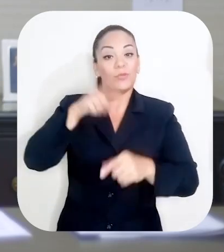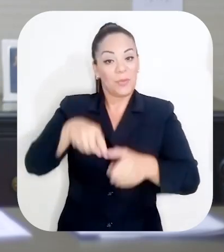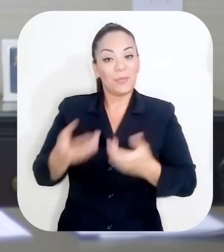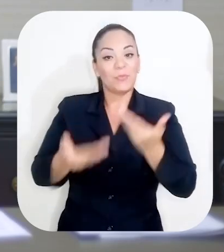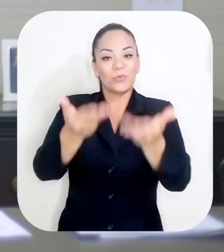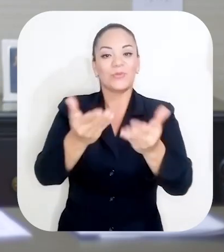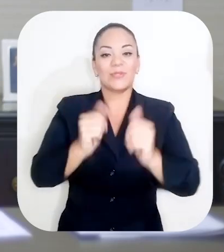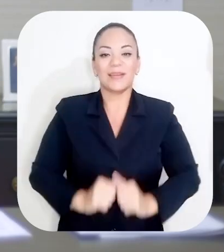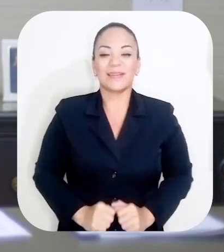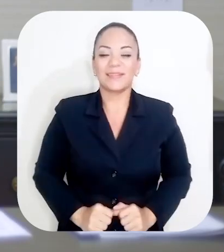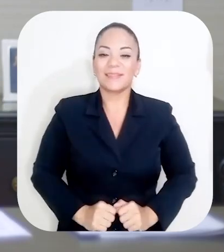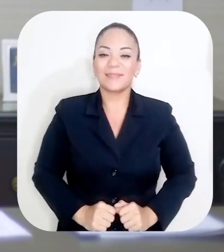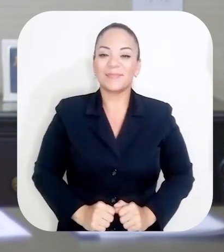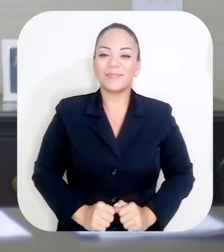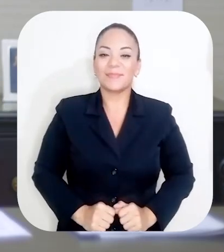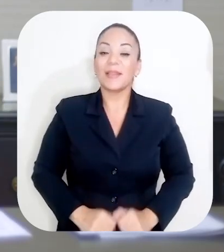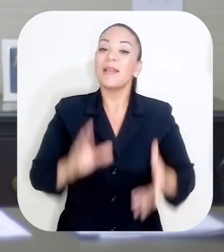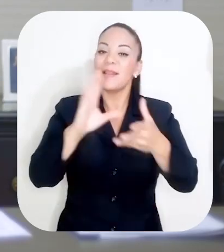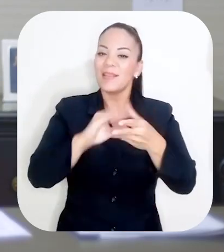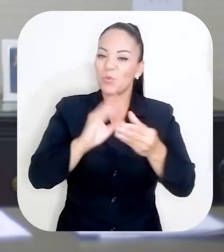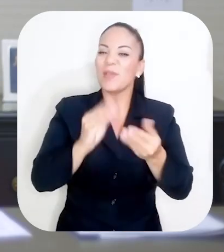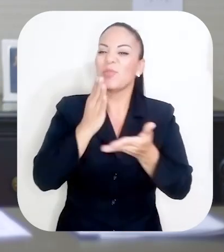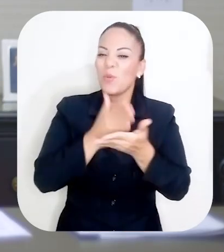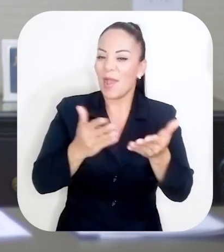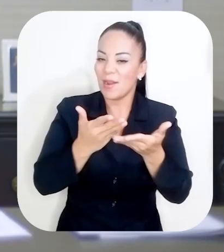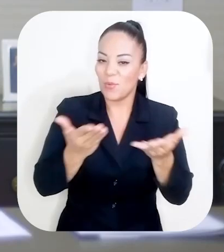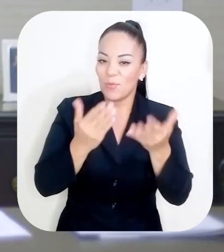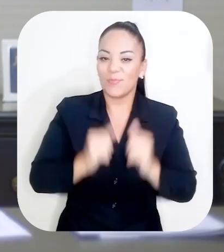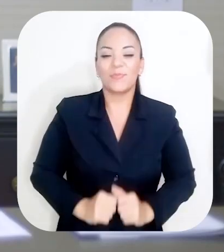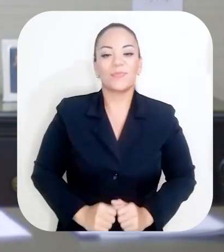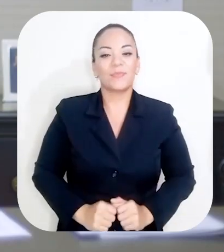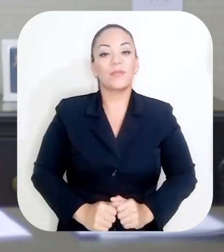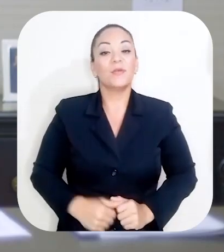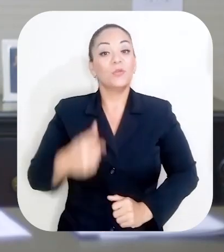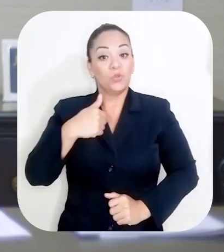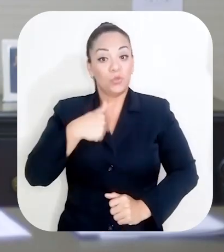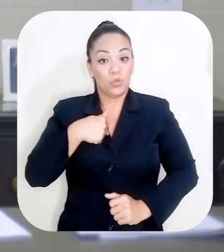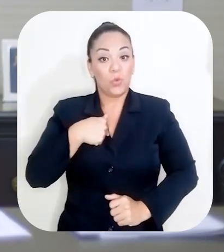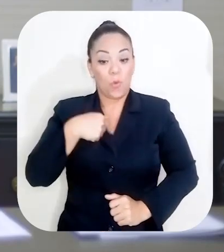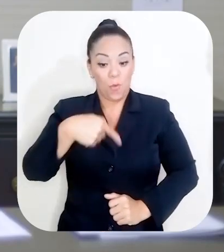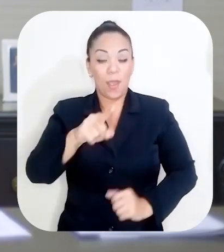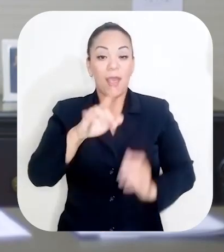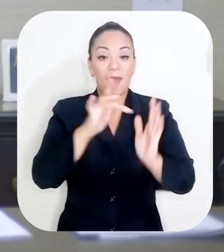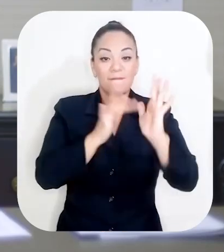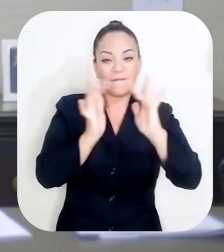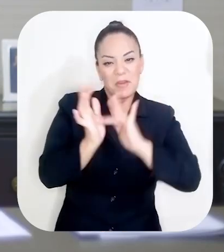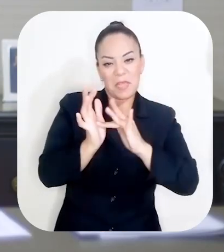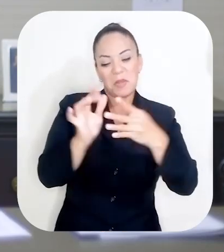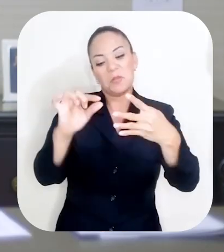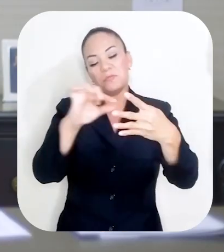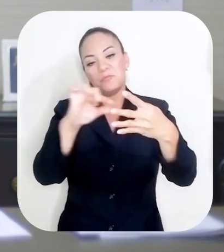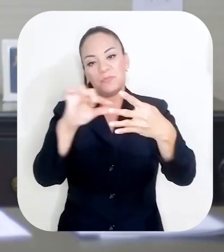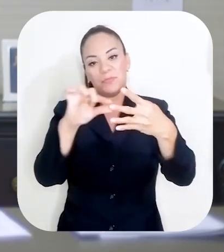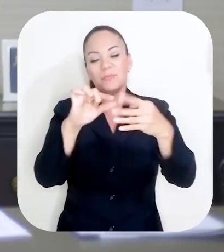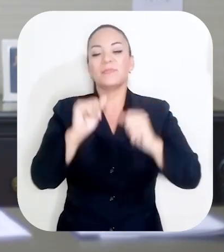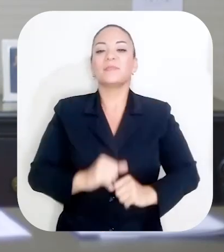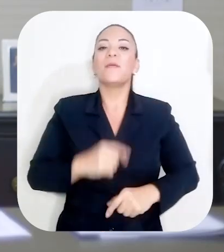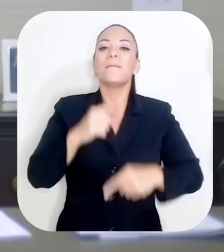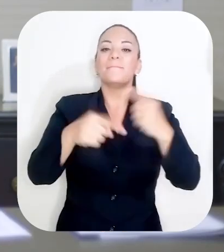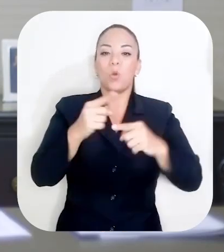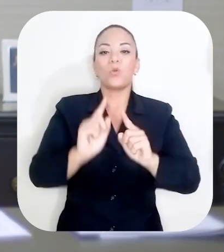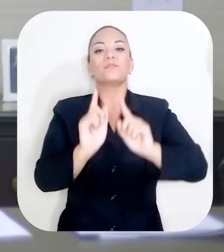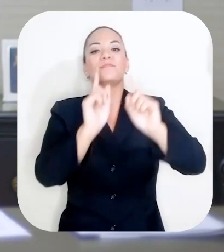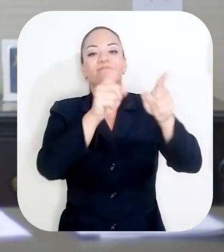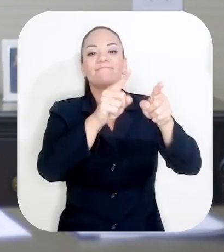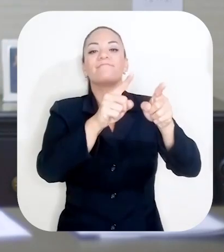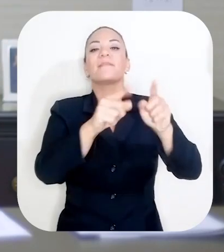y ahora mismo les voy a dar unas premisas yo A mediados de abril me quiero